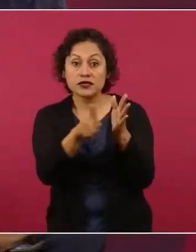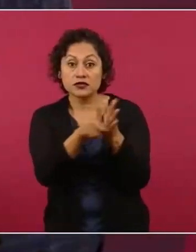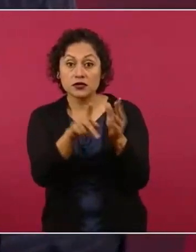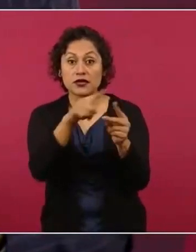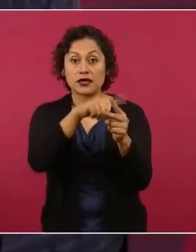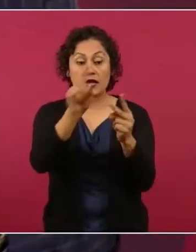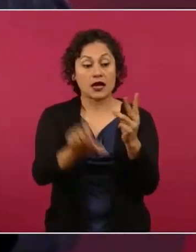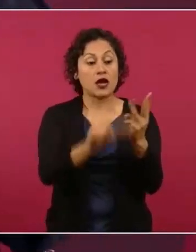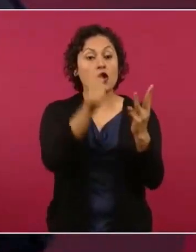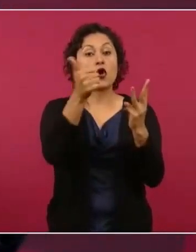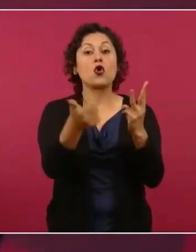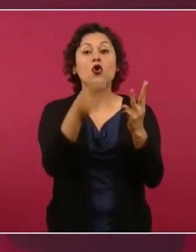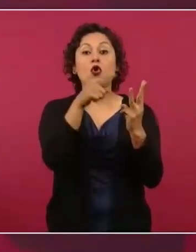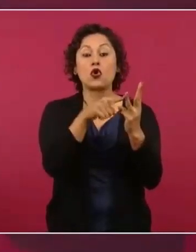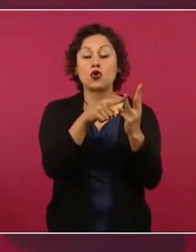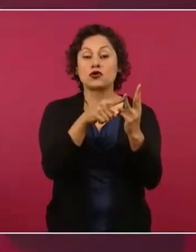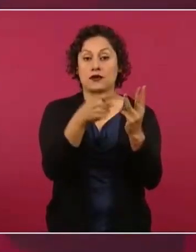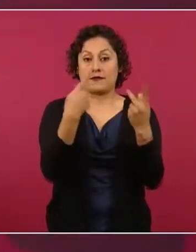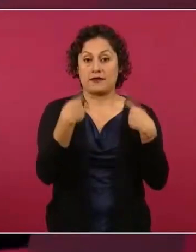humanos?